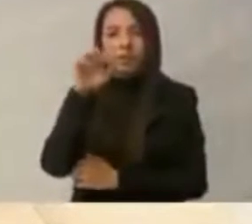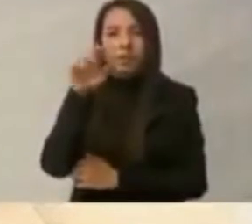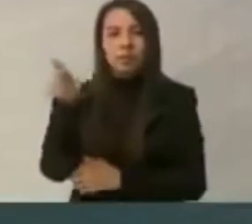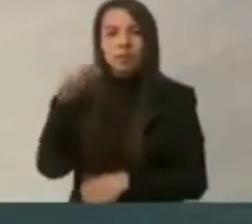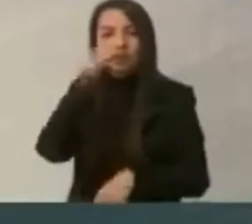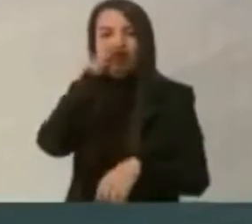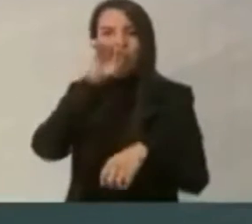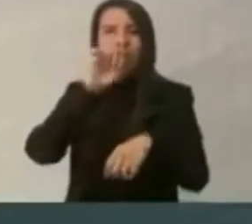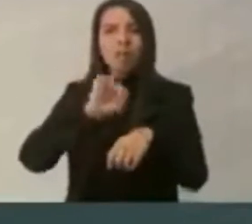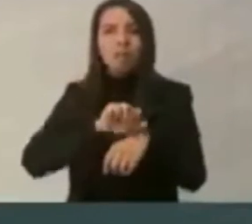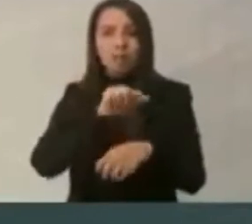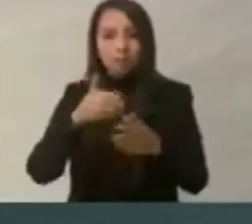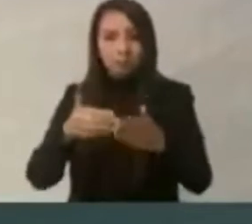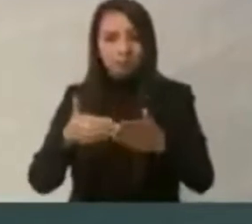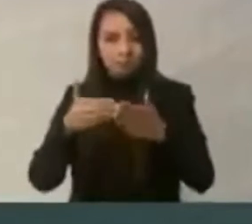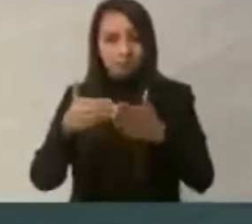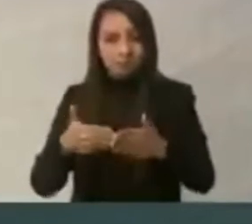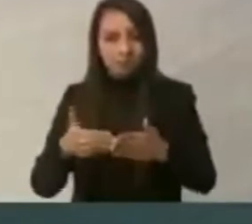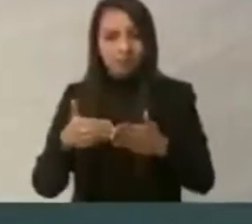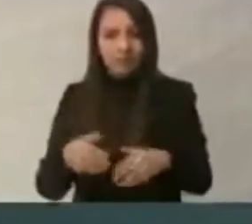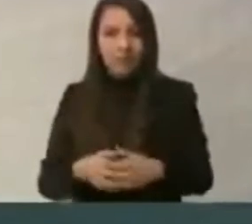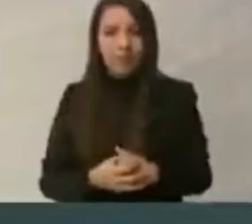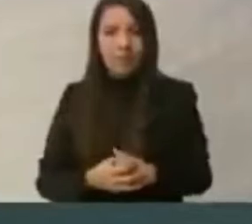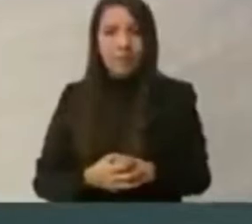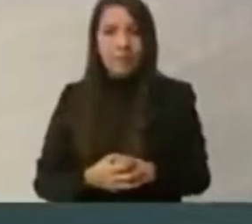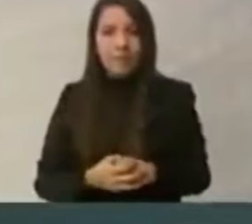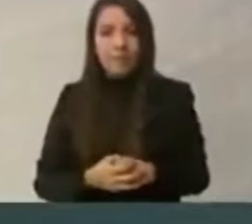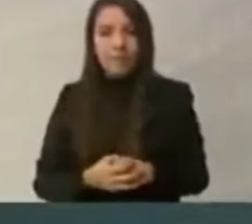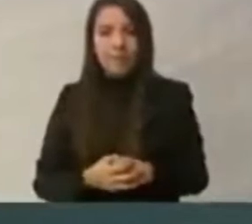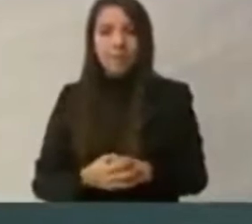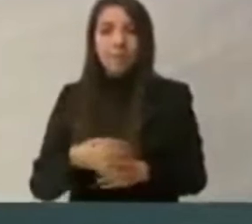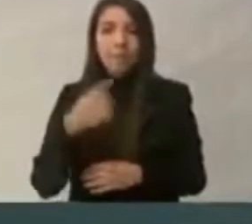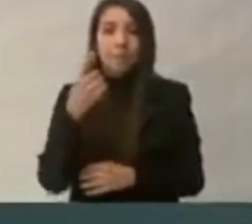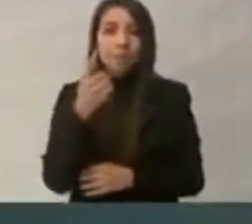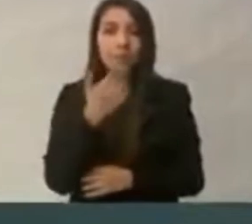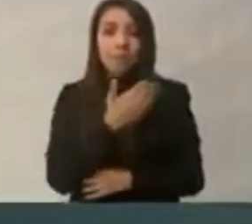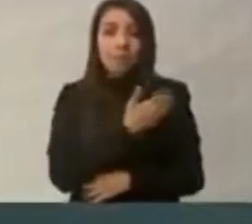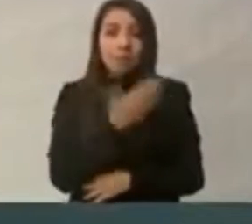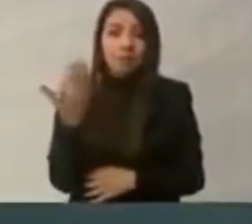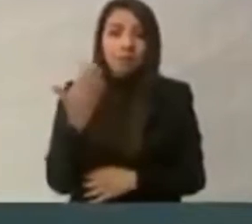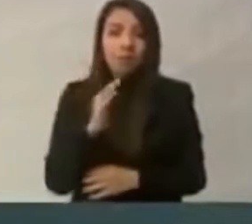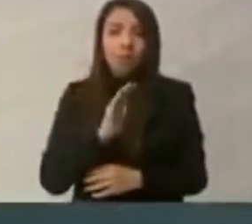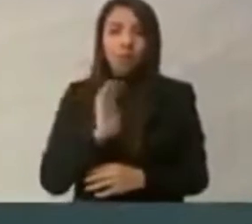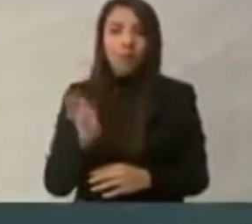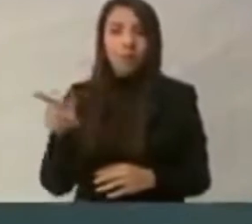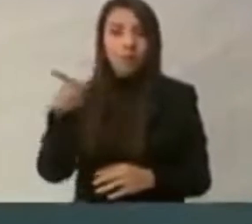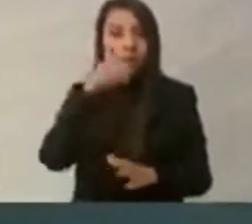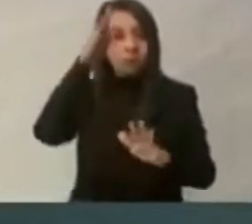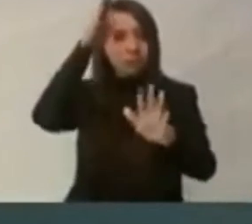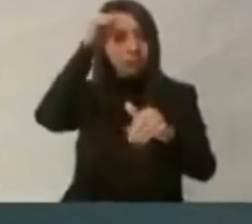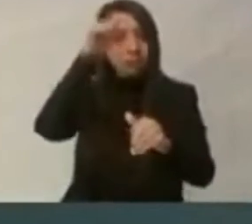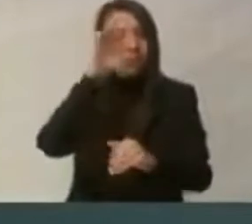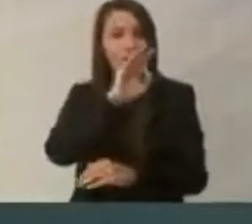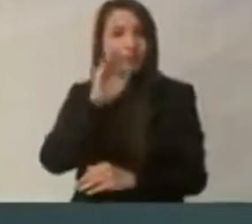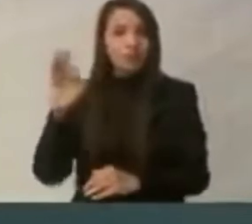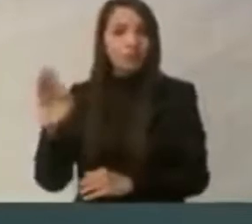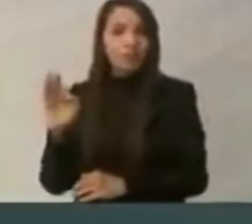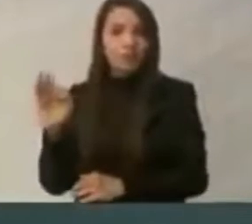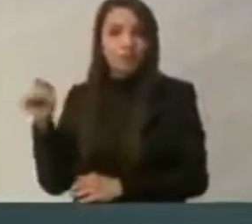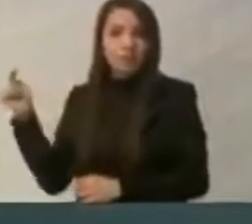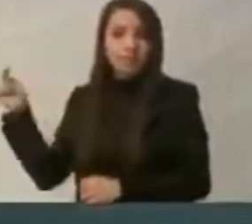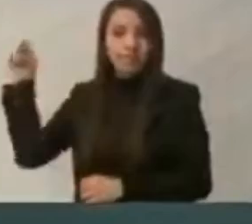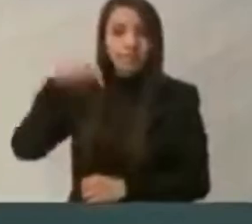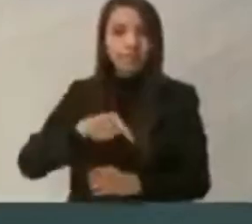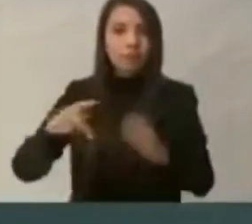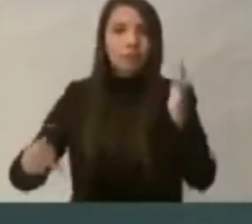Marina. Qué bien que ya se tiene una fecha para venir